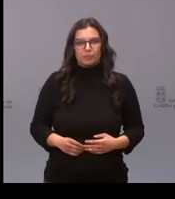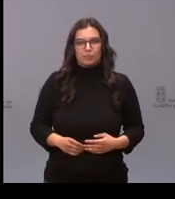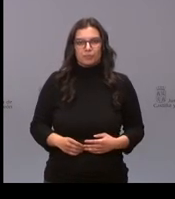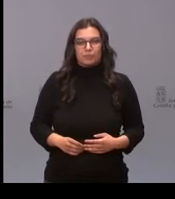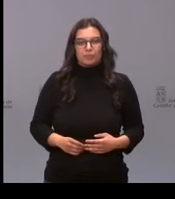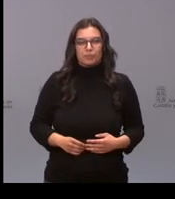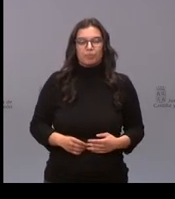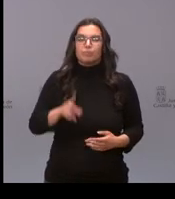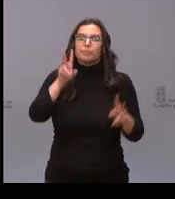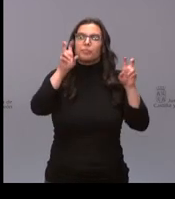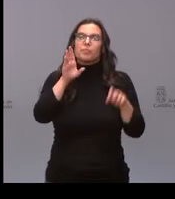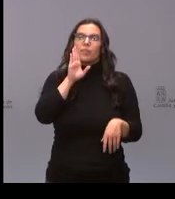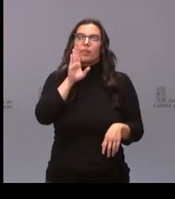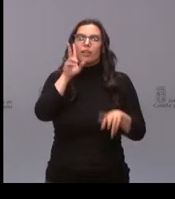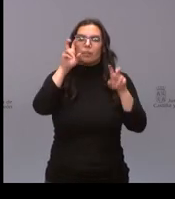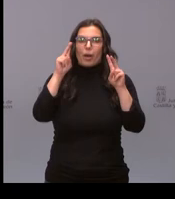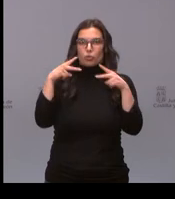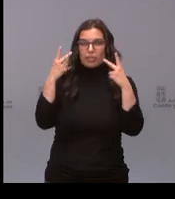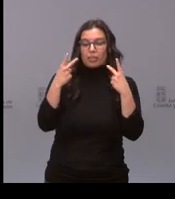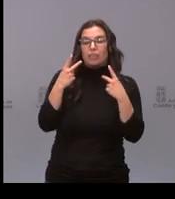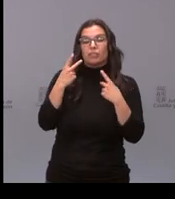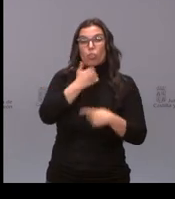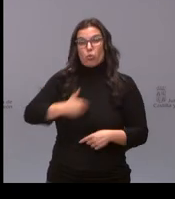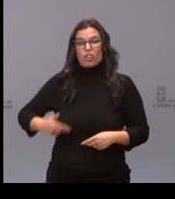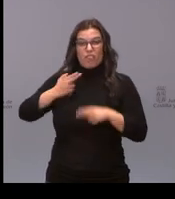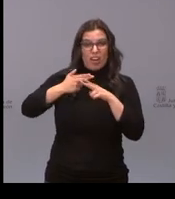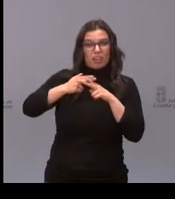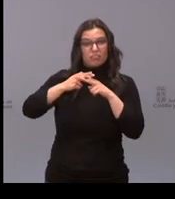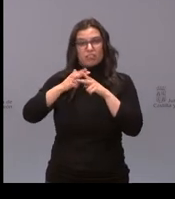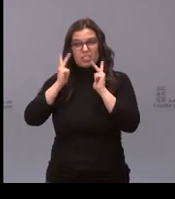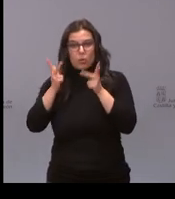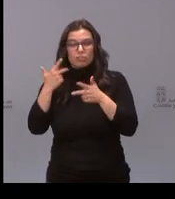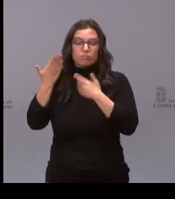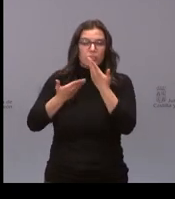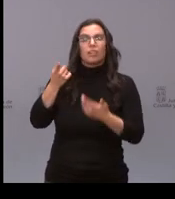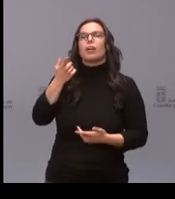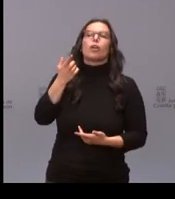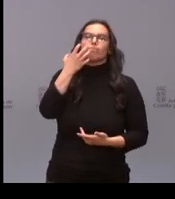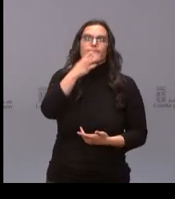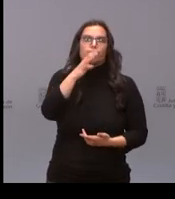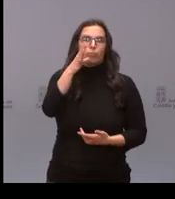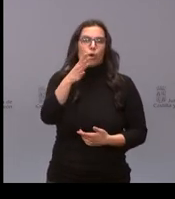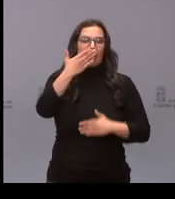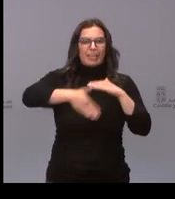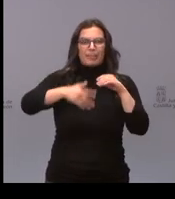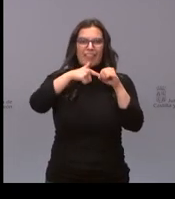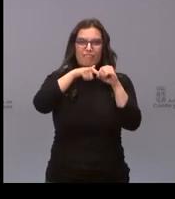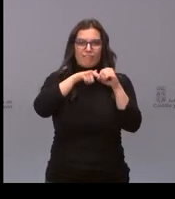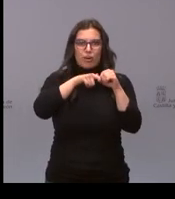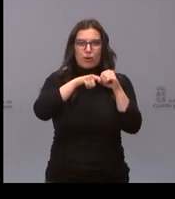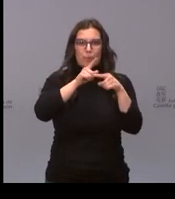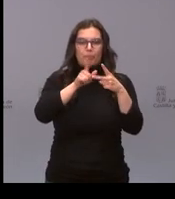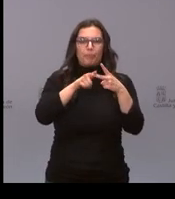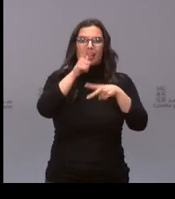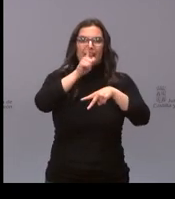Sí, volviendo otra vez al asunto de la hostelería, se quejan los hosteleros que todavía se mantienen los aforos, el límite horario hasta